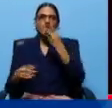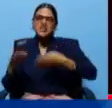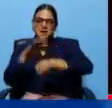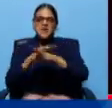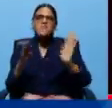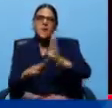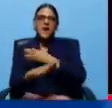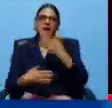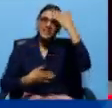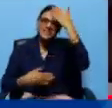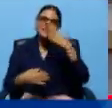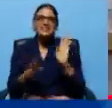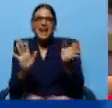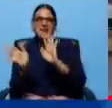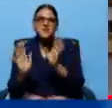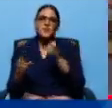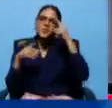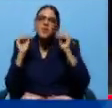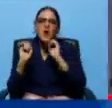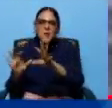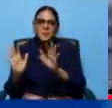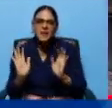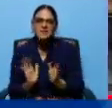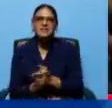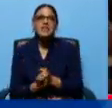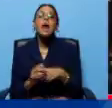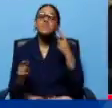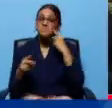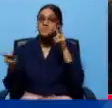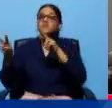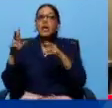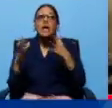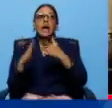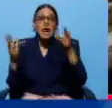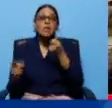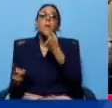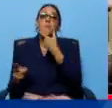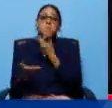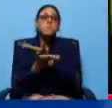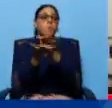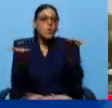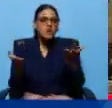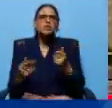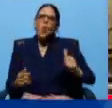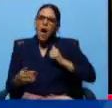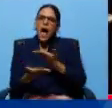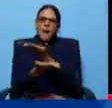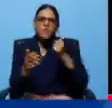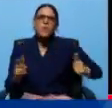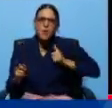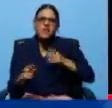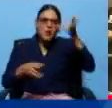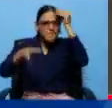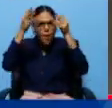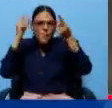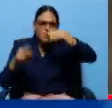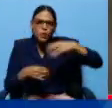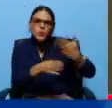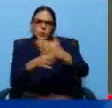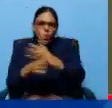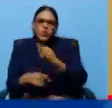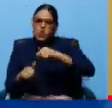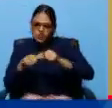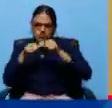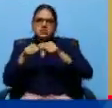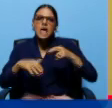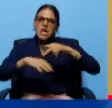Bueno, saludos, muchachos, que Dios me los bendiga. Tremendo. Bueno, bien bonito, vale, que lo aprovechen al máximo, profesor. Seguimos entonces,